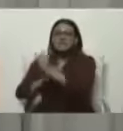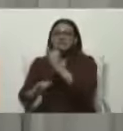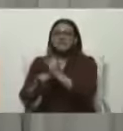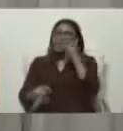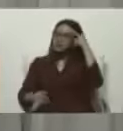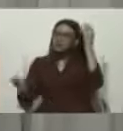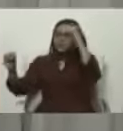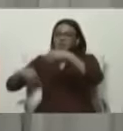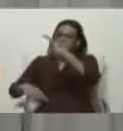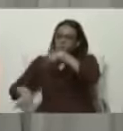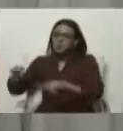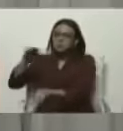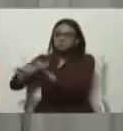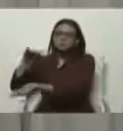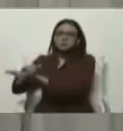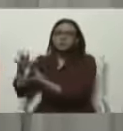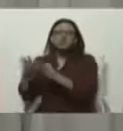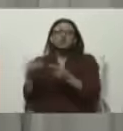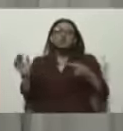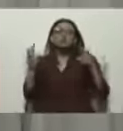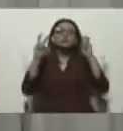poder pagar la supuesta deuda.